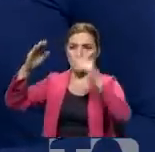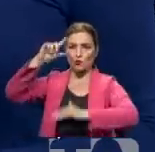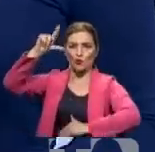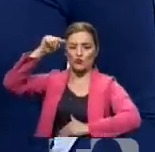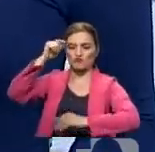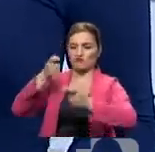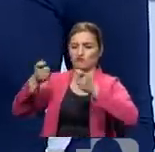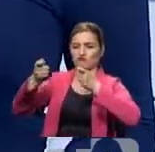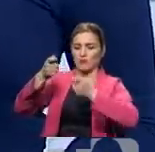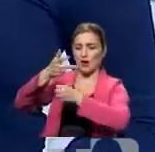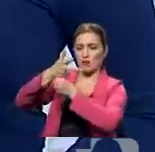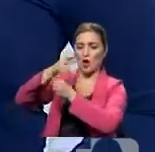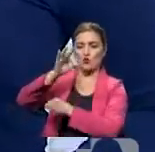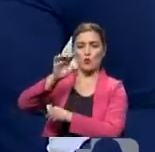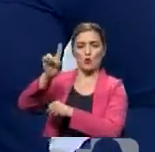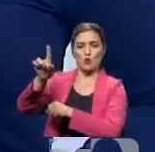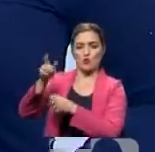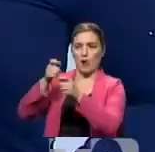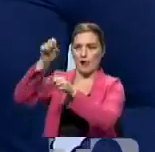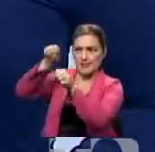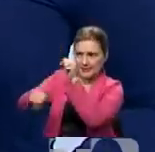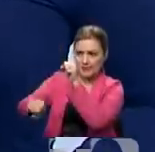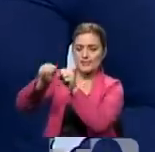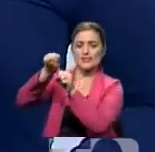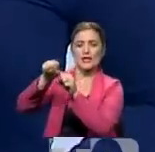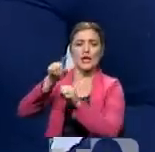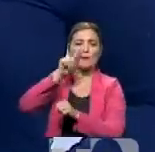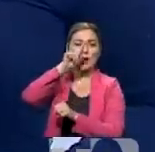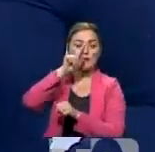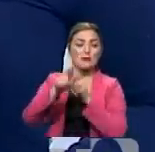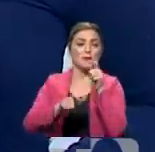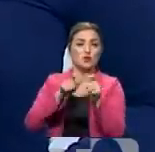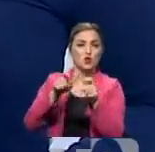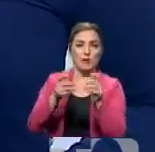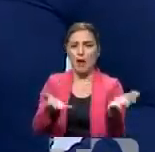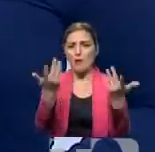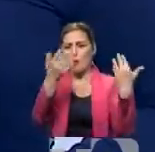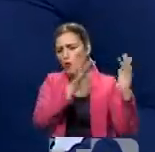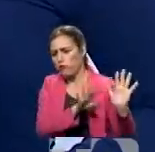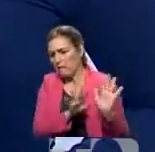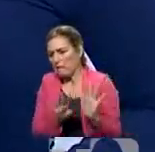dañaron cámaras del EQ 911 y hubo que evacuar a las salas de emergencias.